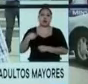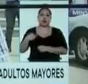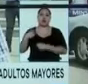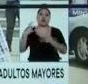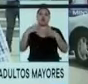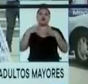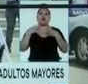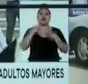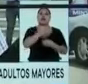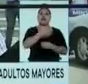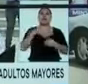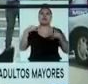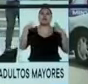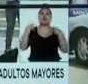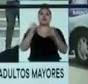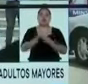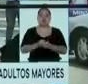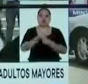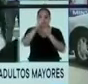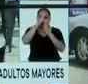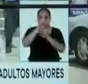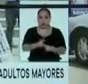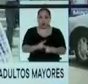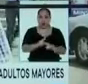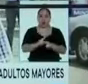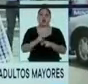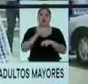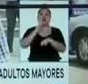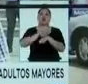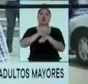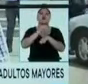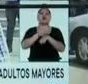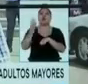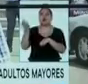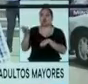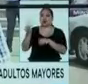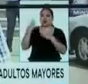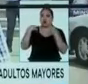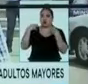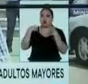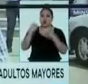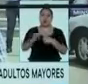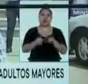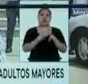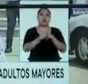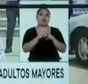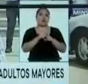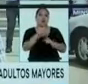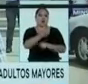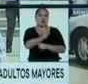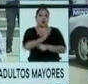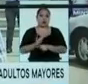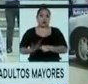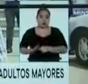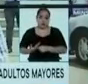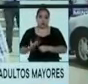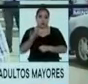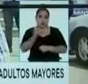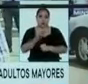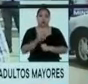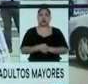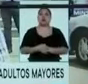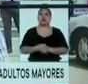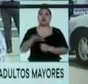su casaca blanca del gobierno. Hay otro con chaleco rojo. Otro patita con chaleco beige con bolsa. O sea, se van